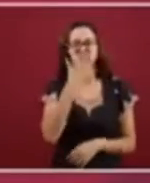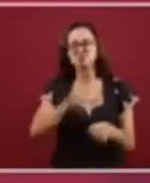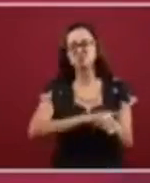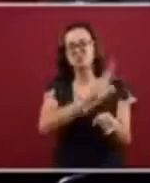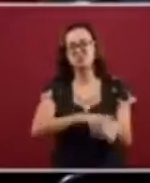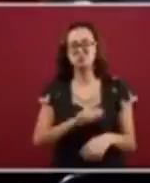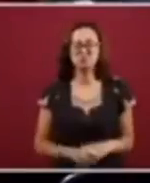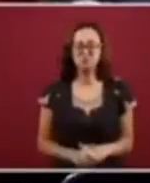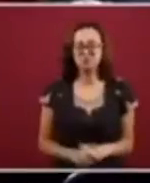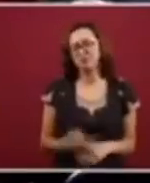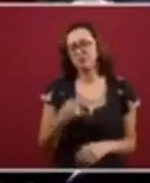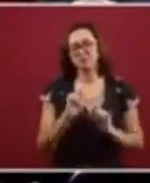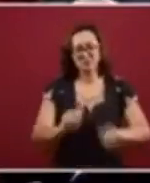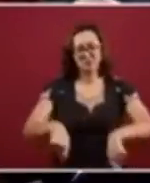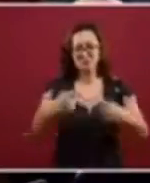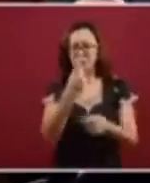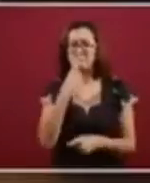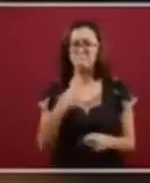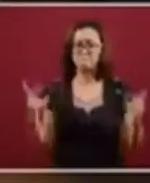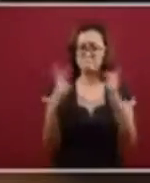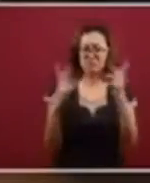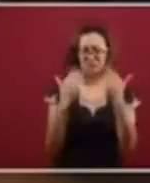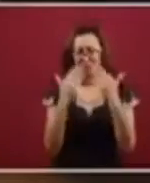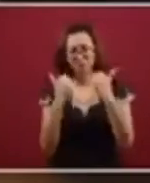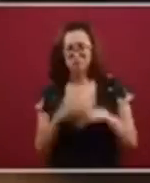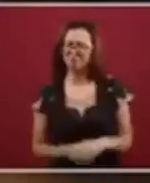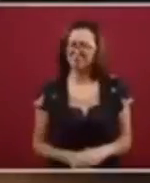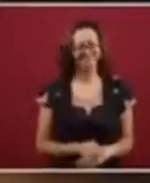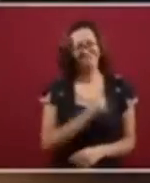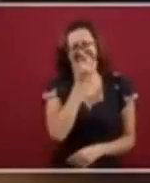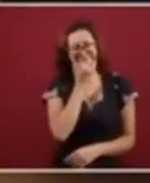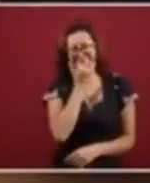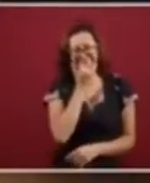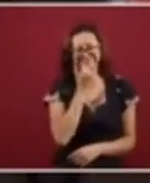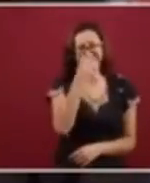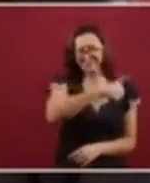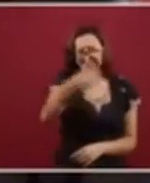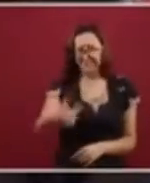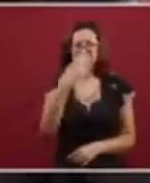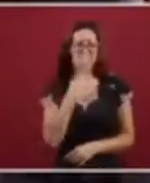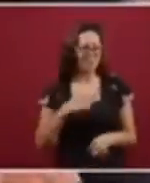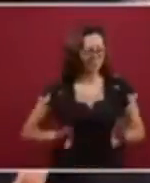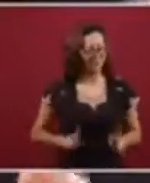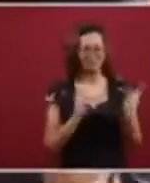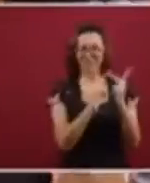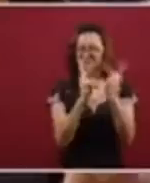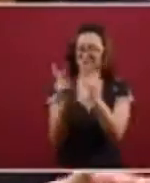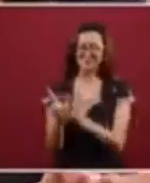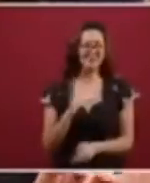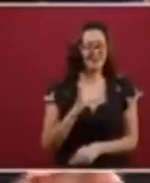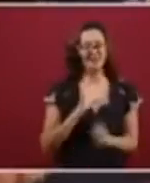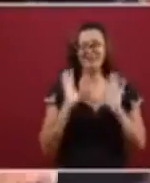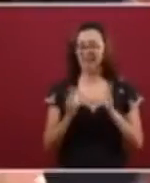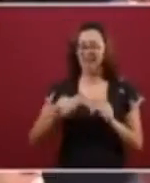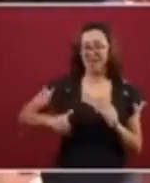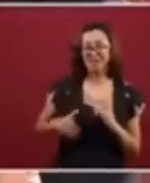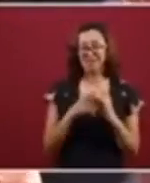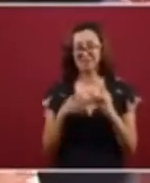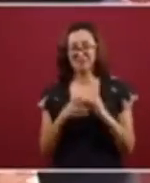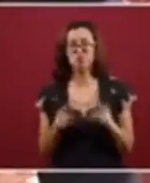nombre sin que tengan, sí, sin que tengan el perfil. No, el perfil lo tienen para cada puesto. Ahora, eso yo ya lo he explicado. Si